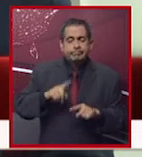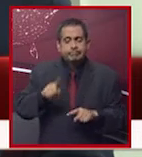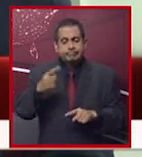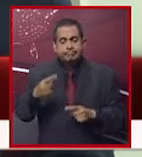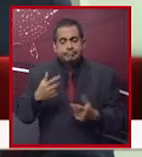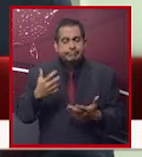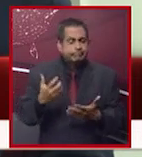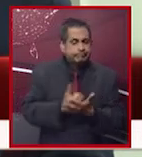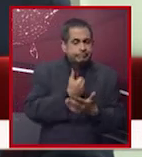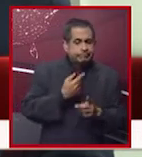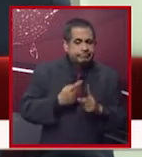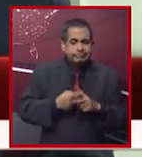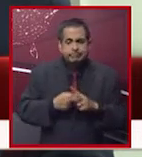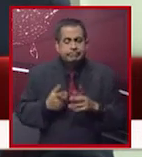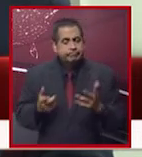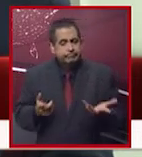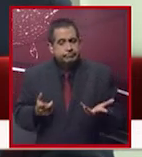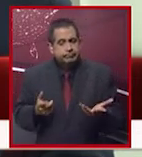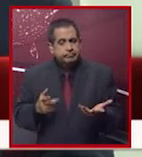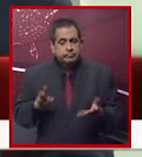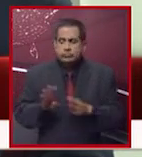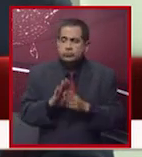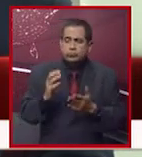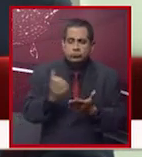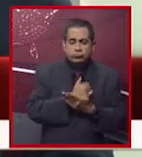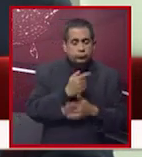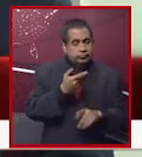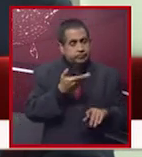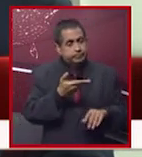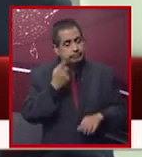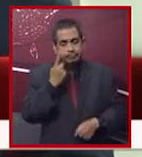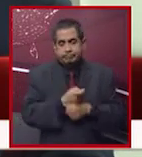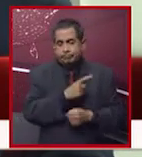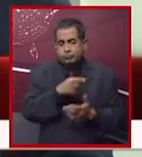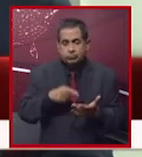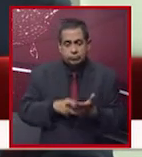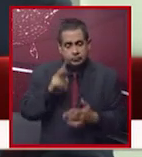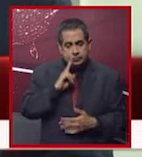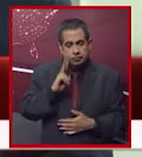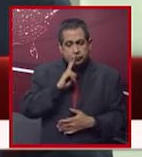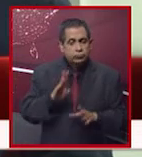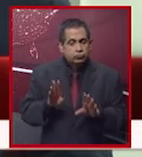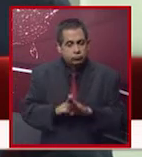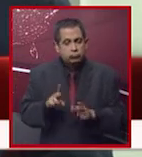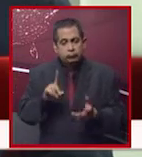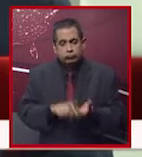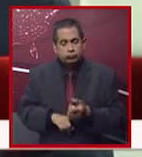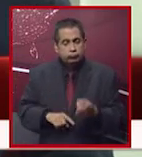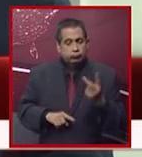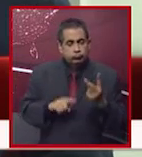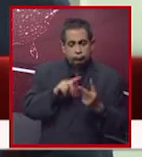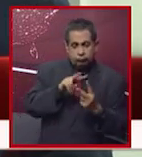la fórmula que obtuvo, las fórmulas que obtuvieron el primer lugar. Entran las dos